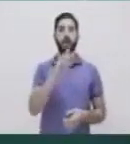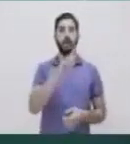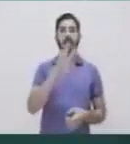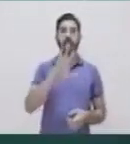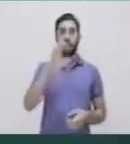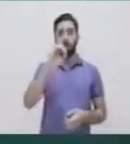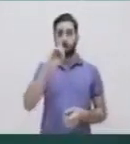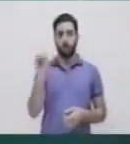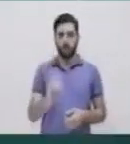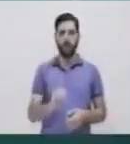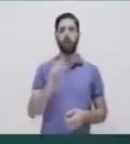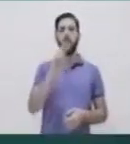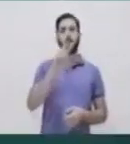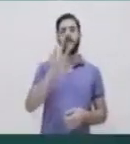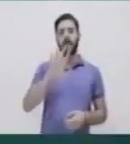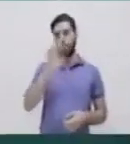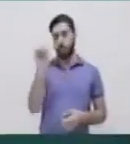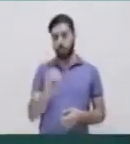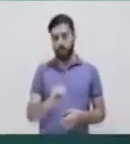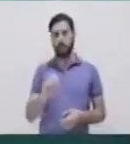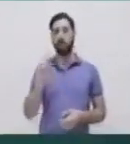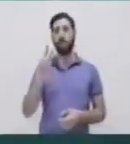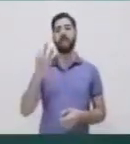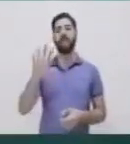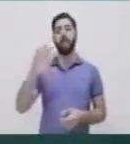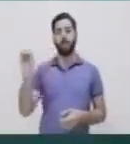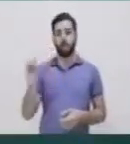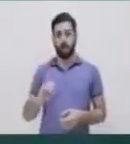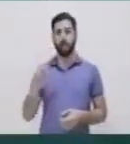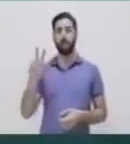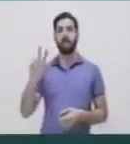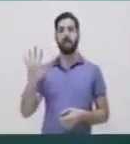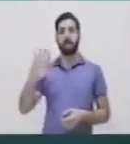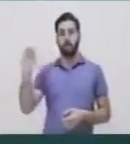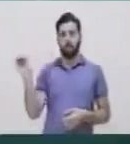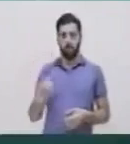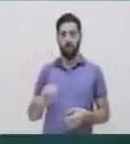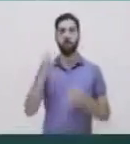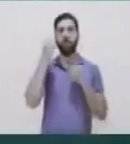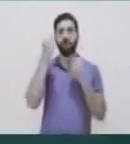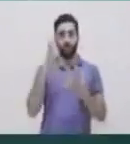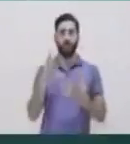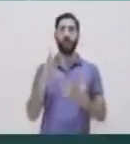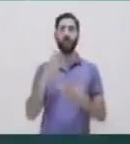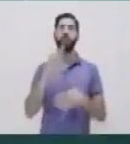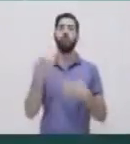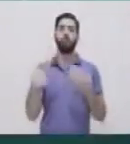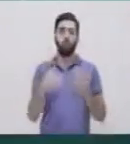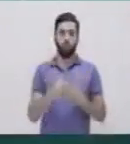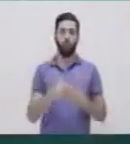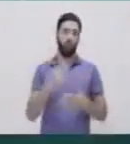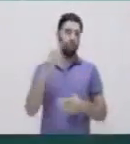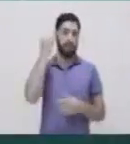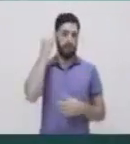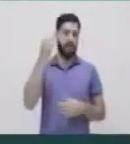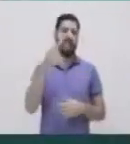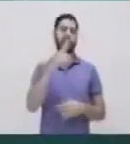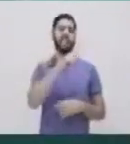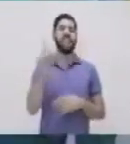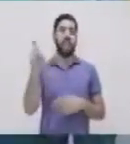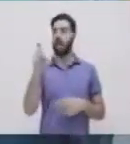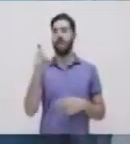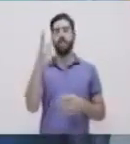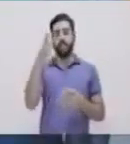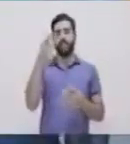el 25% de los datos, porque recordemos que todos los datos son el 100, entonces si lo dividimos en 4 partes